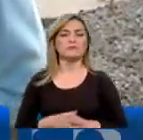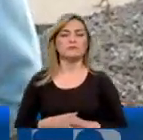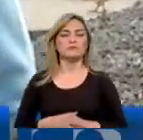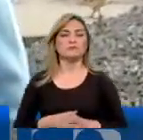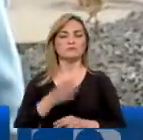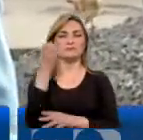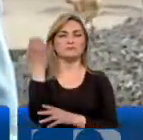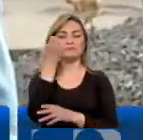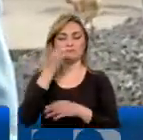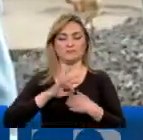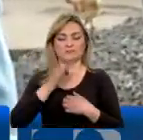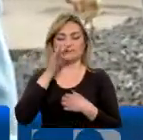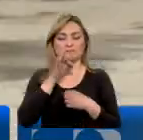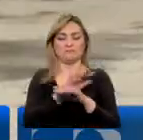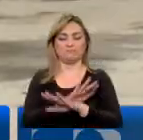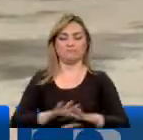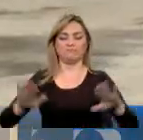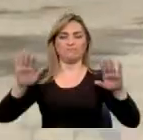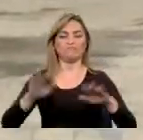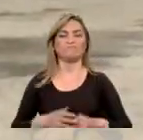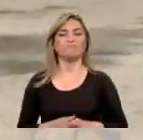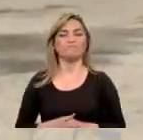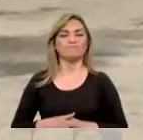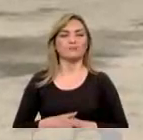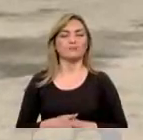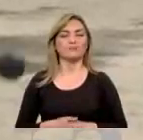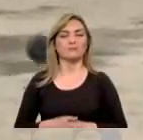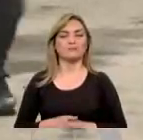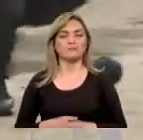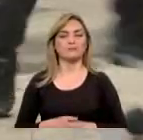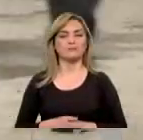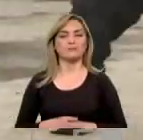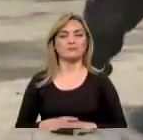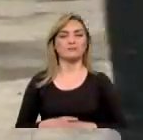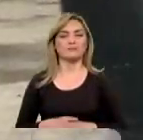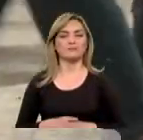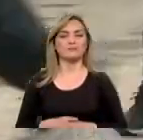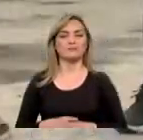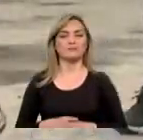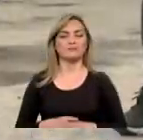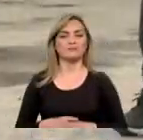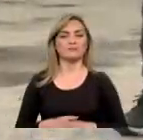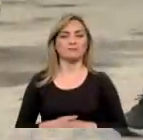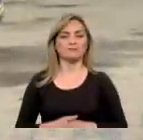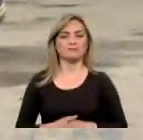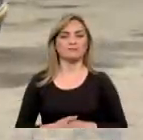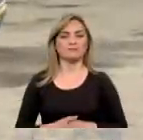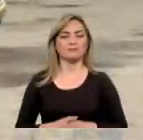se acabe la pandemia de una buena vez. Tomás